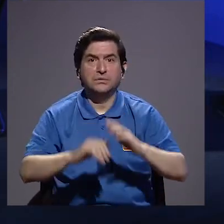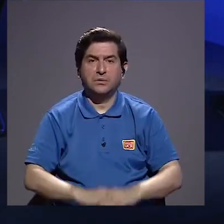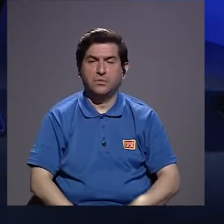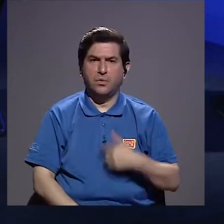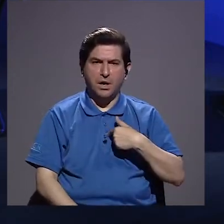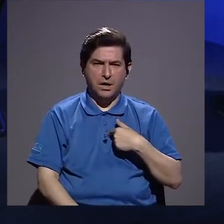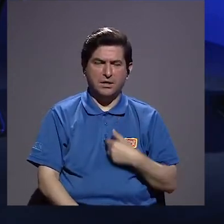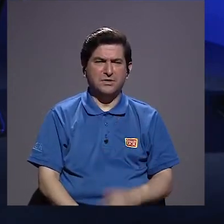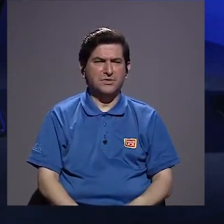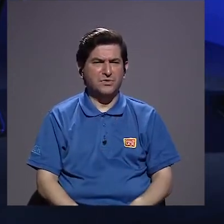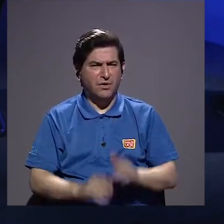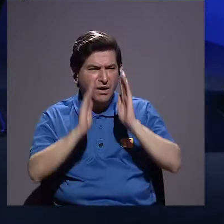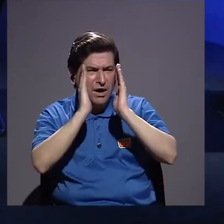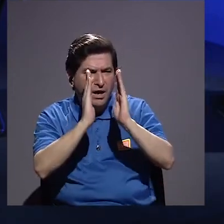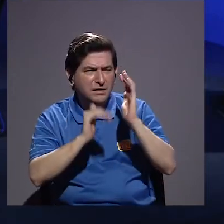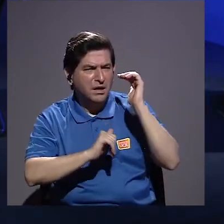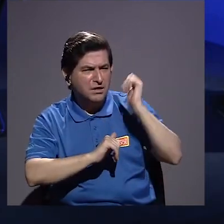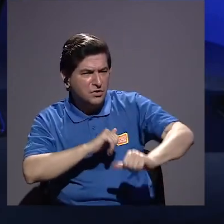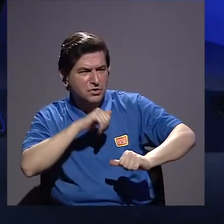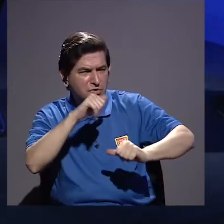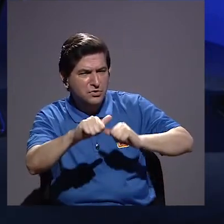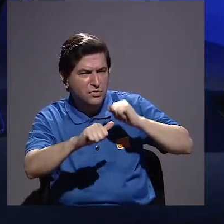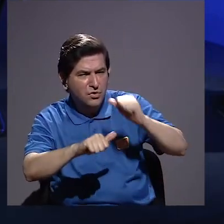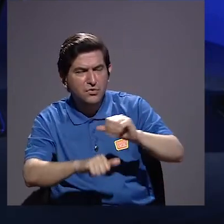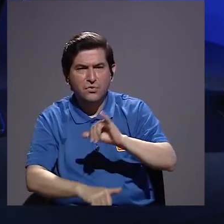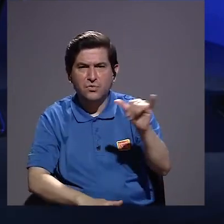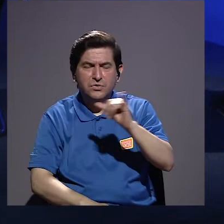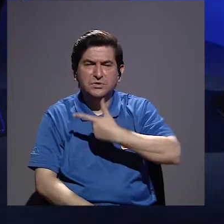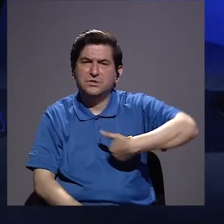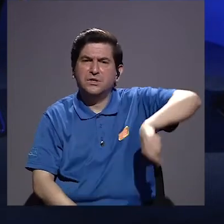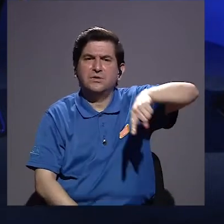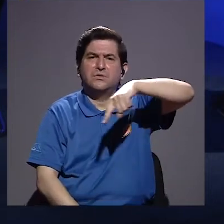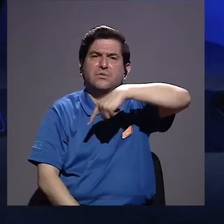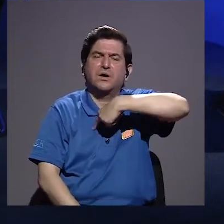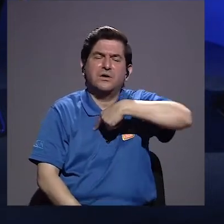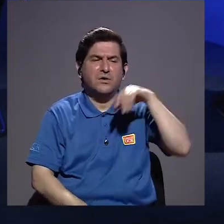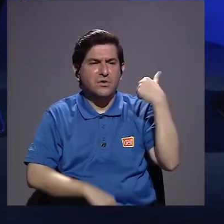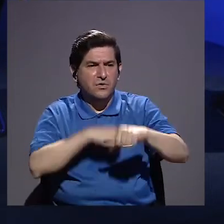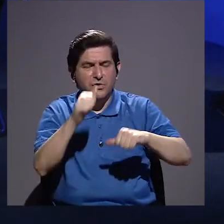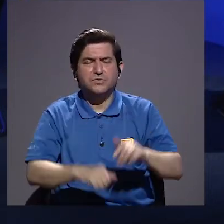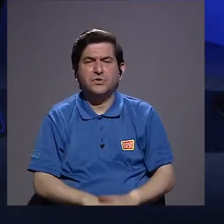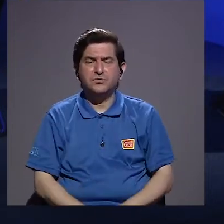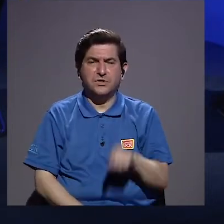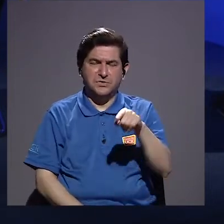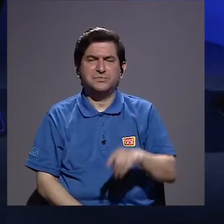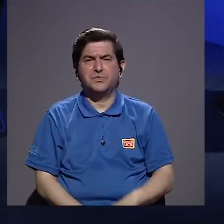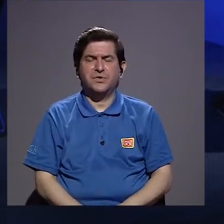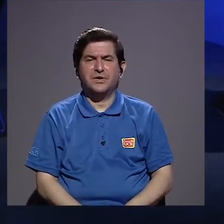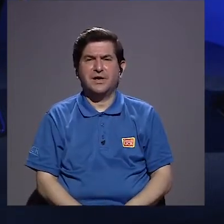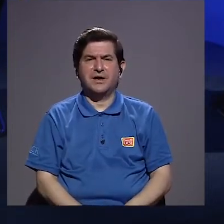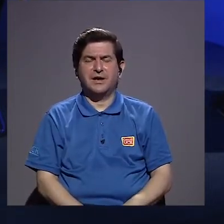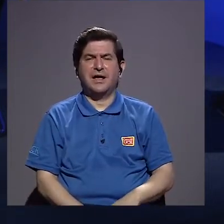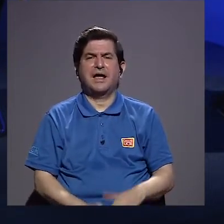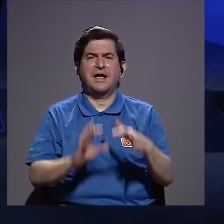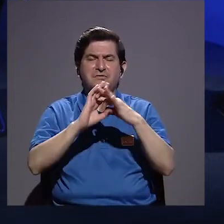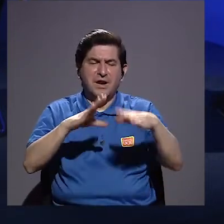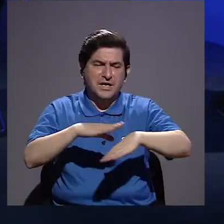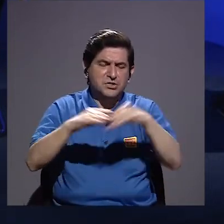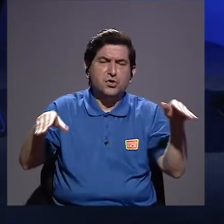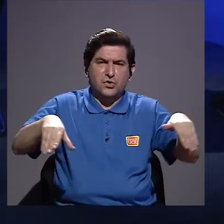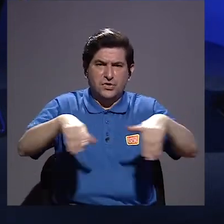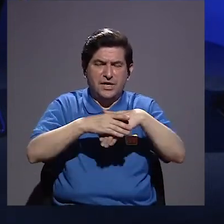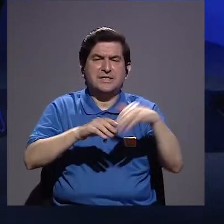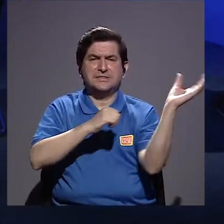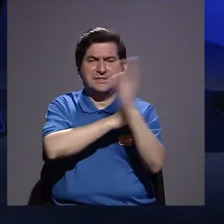Y yo veo que es una lucha que se están dando como cuando luchábamos porque el adulterio de hombre y mujer se